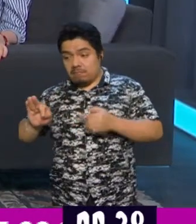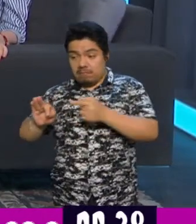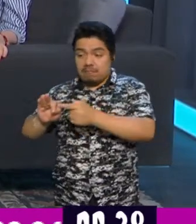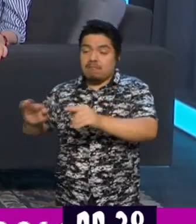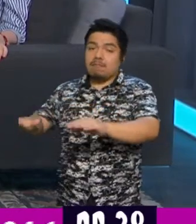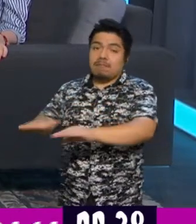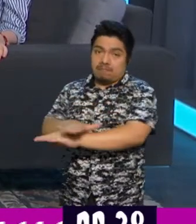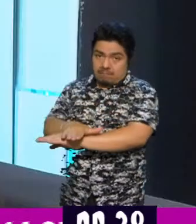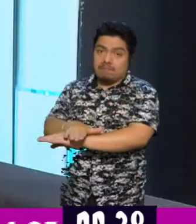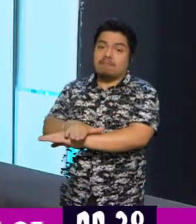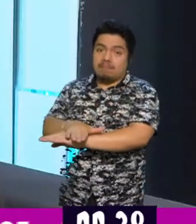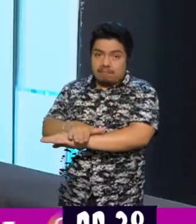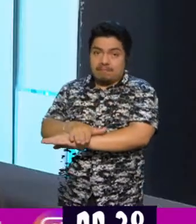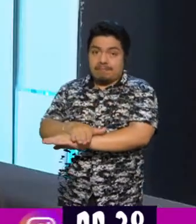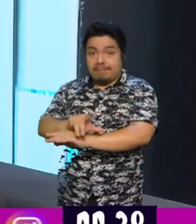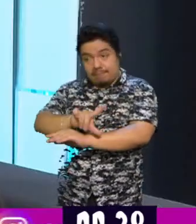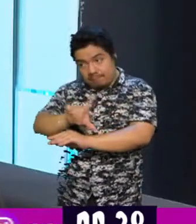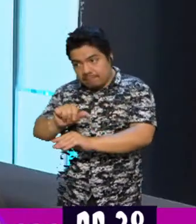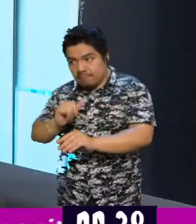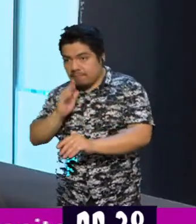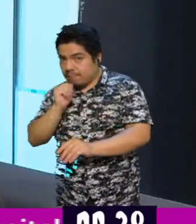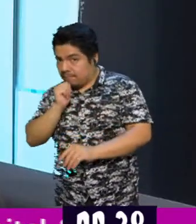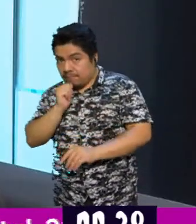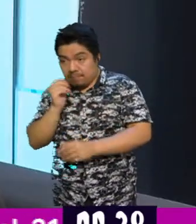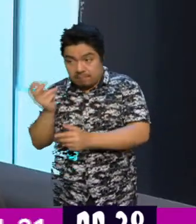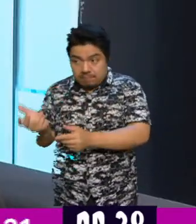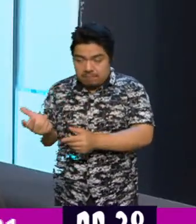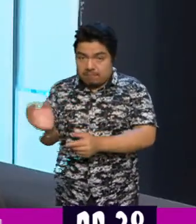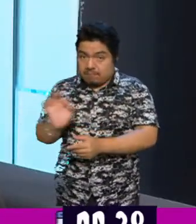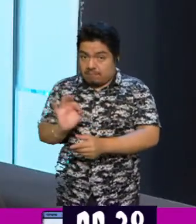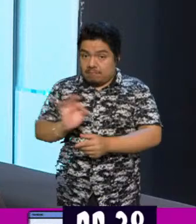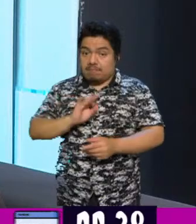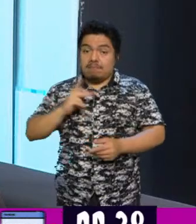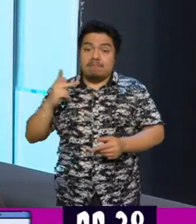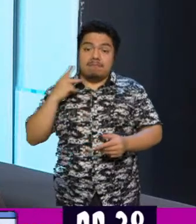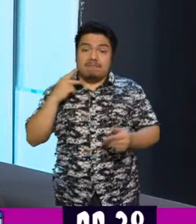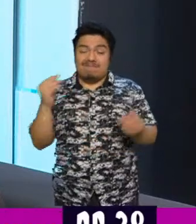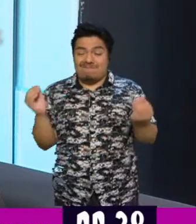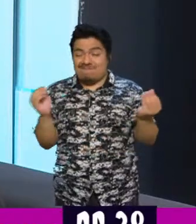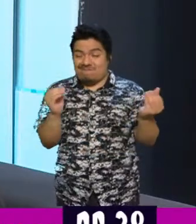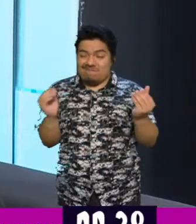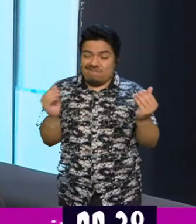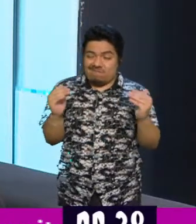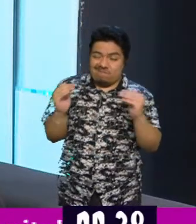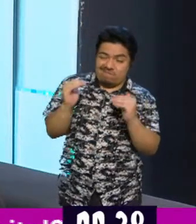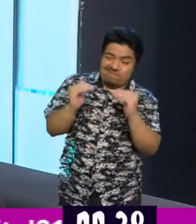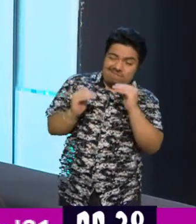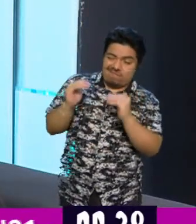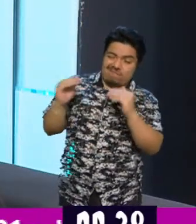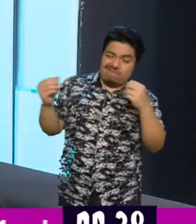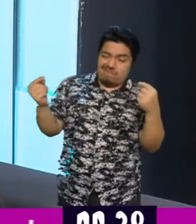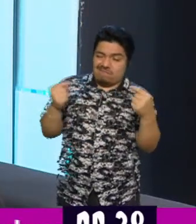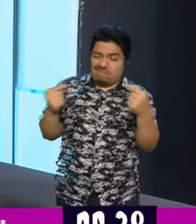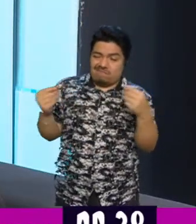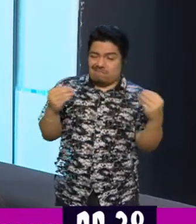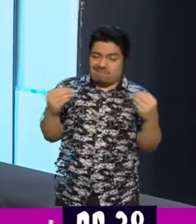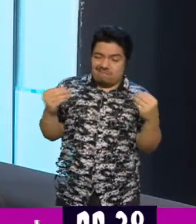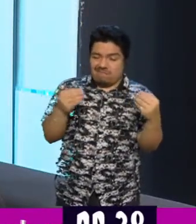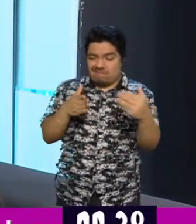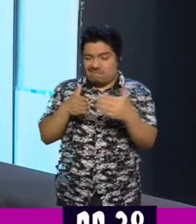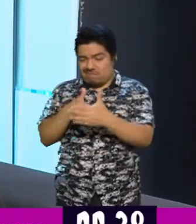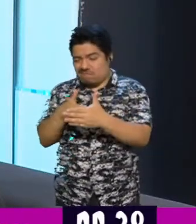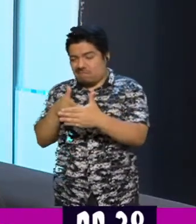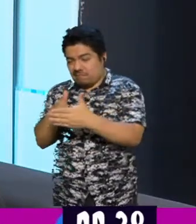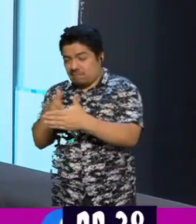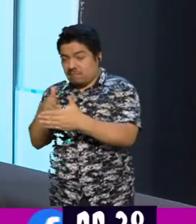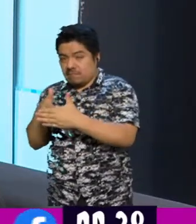manera, viviremos una situación de una realidad política empantanada. Además, habrá muchas resistencias,